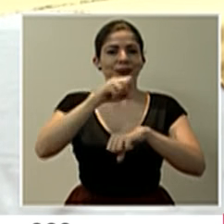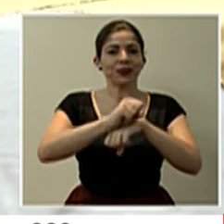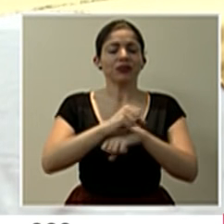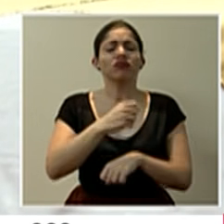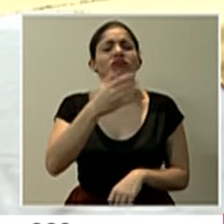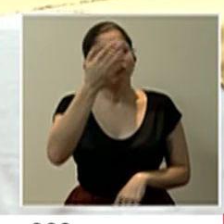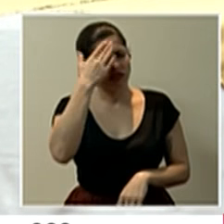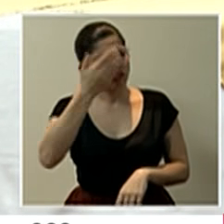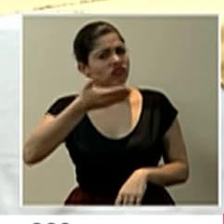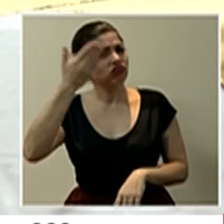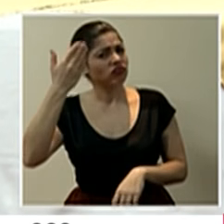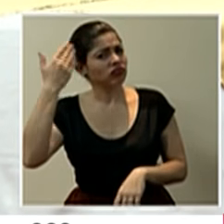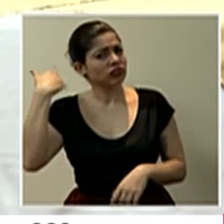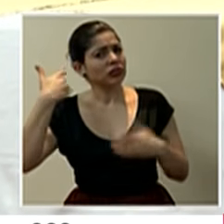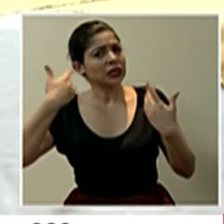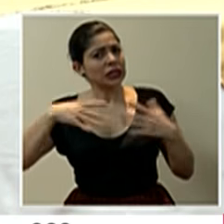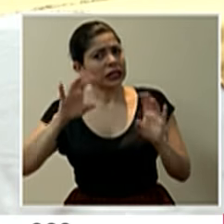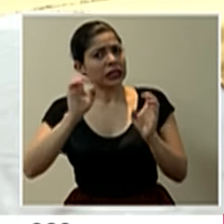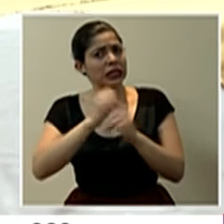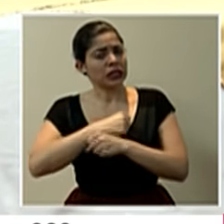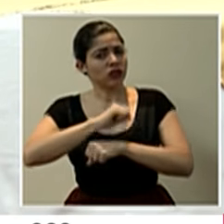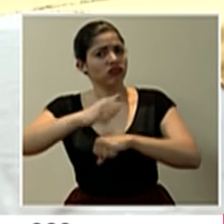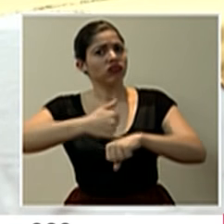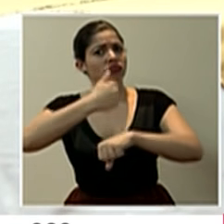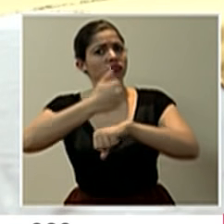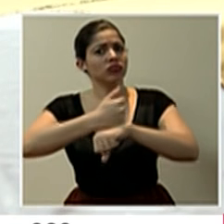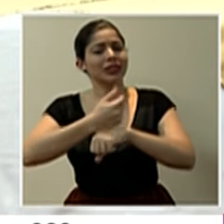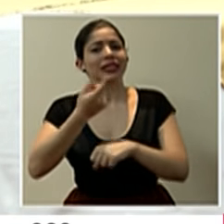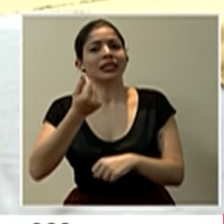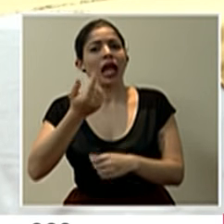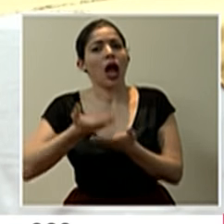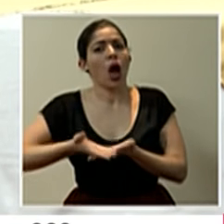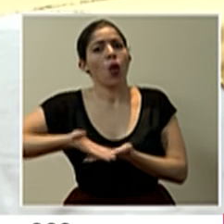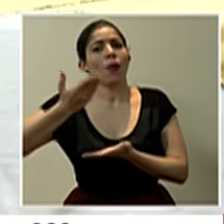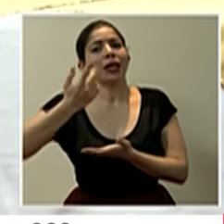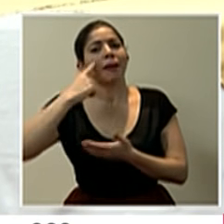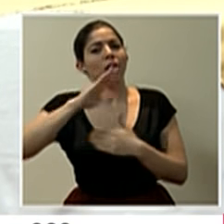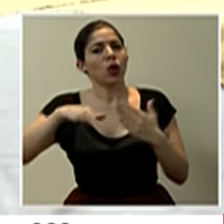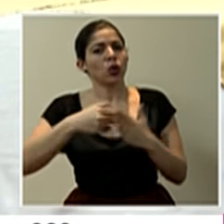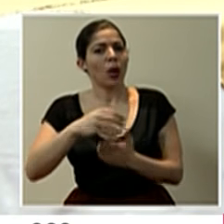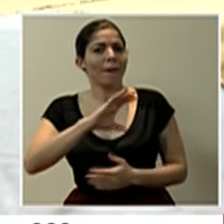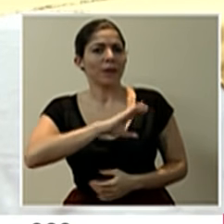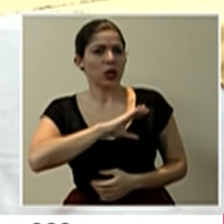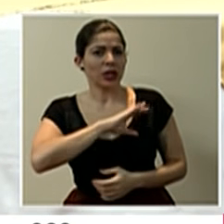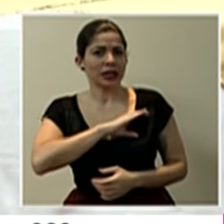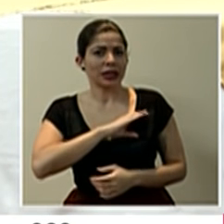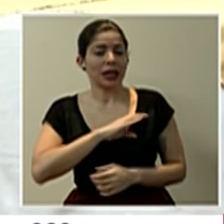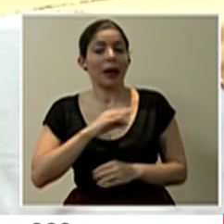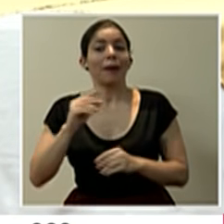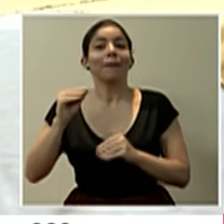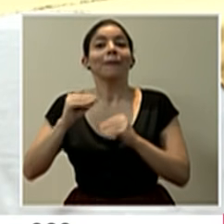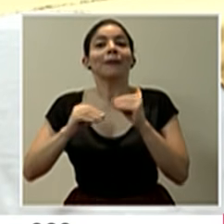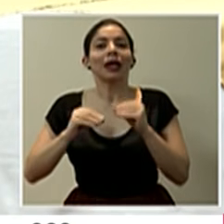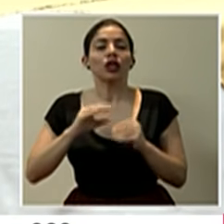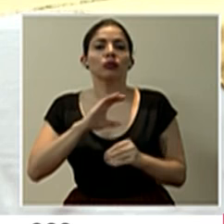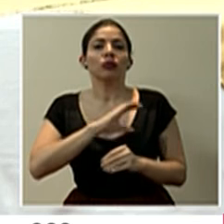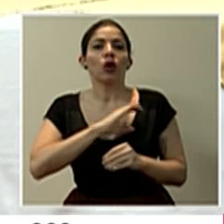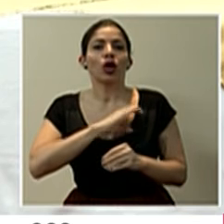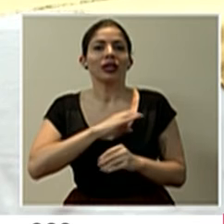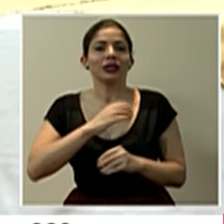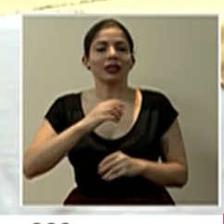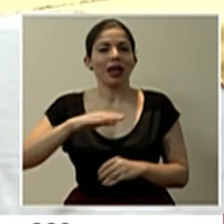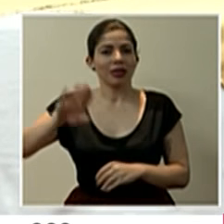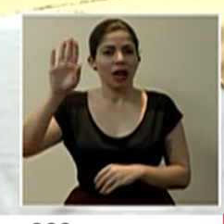días anteriores se llevó a cabo y se materializó el aumento de salario para todas las policías, y menos para la policía de tránsito,